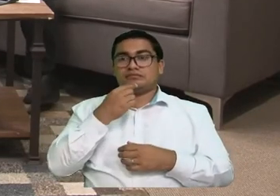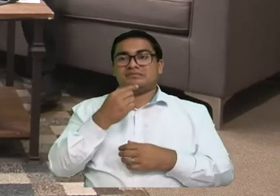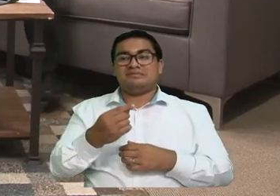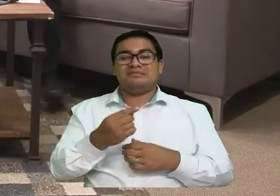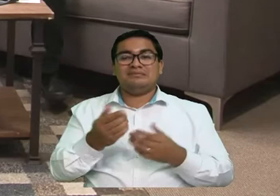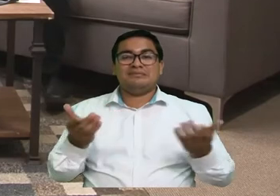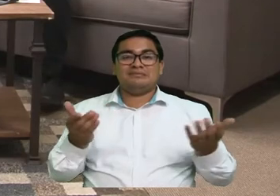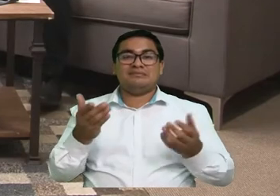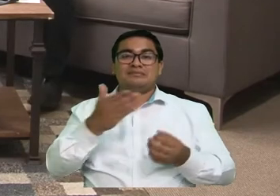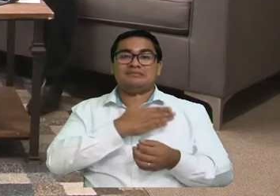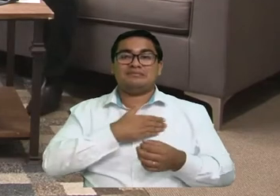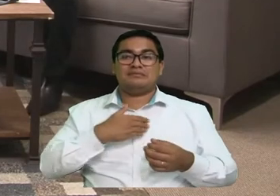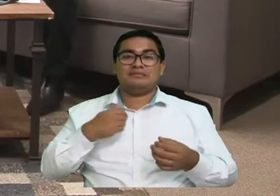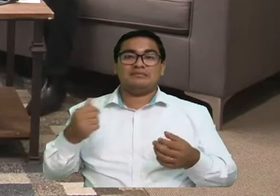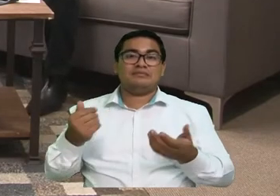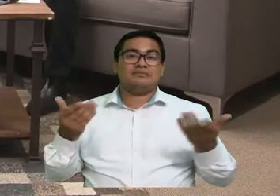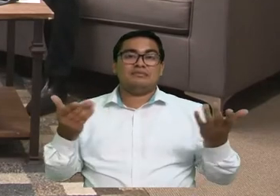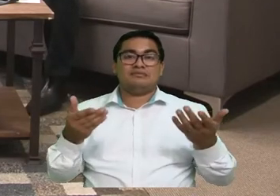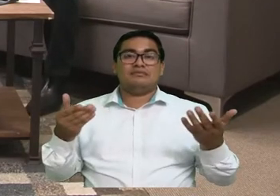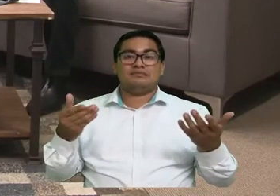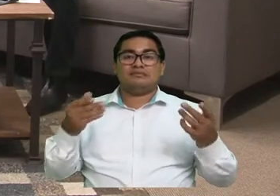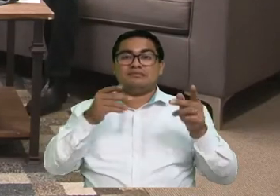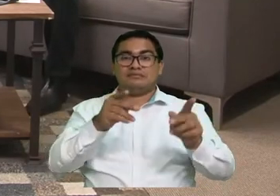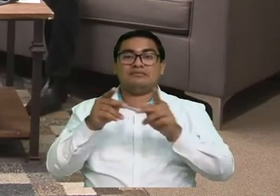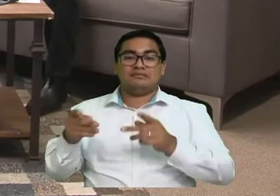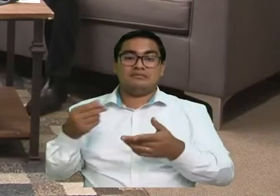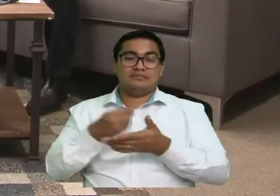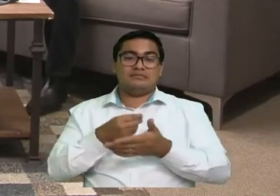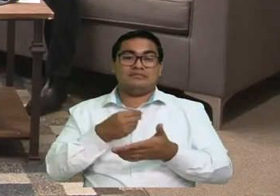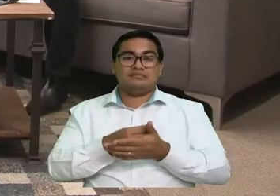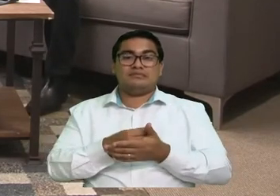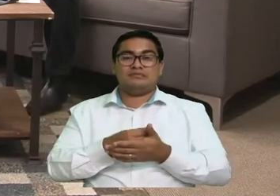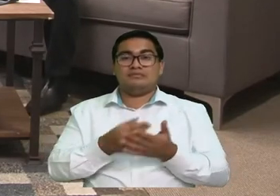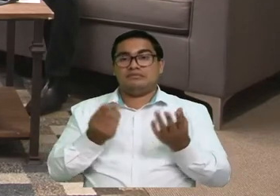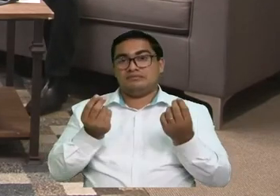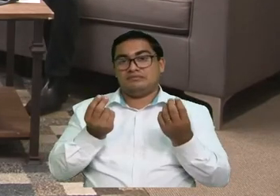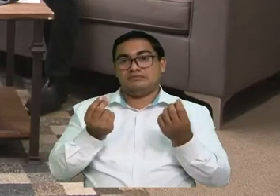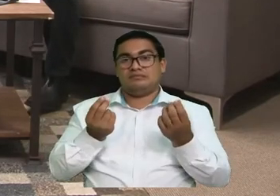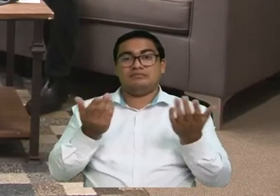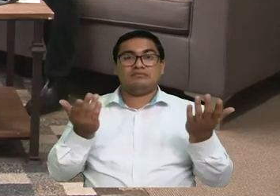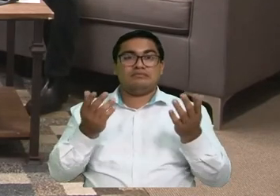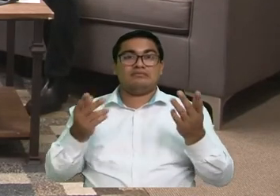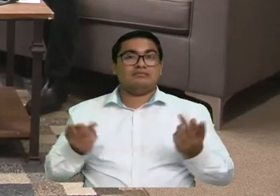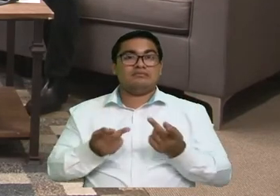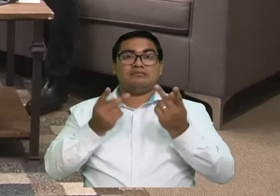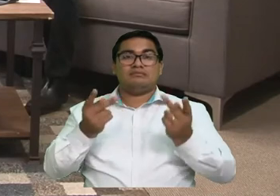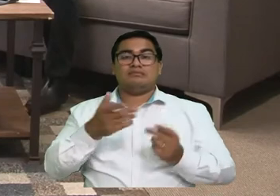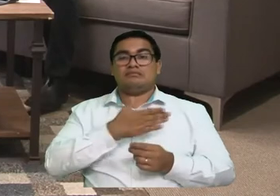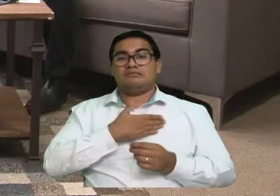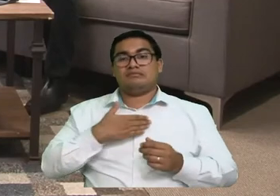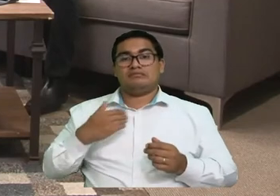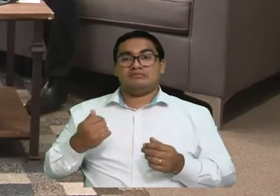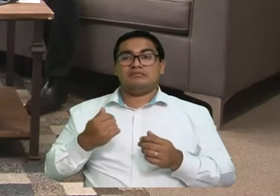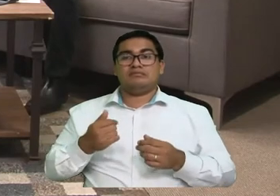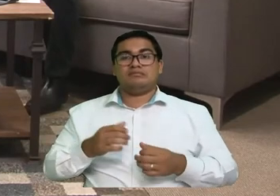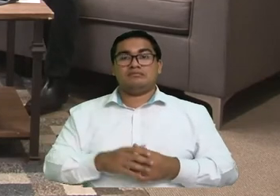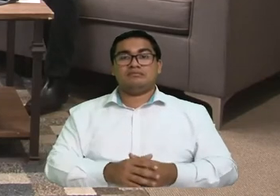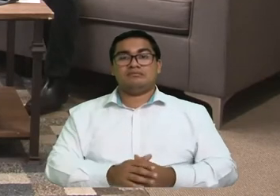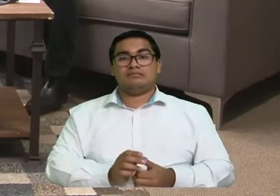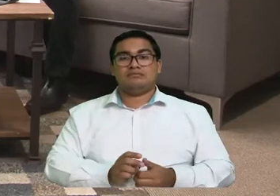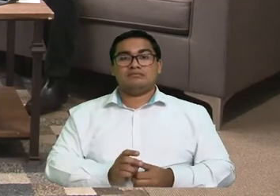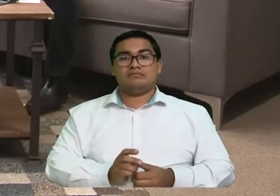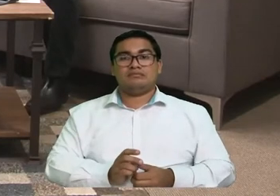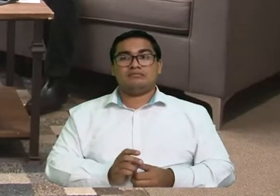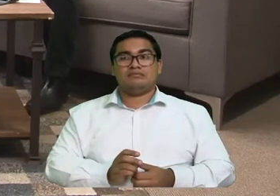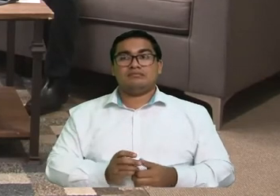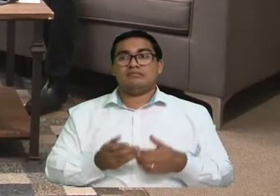tanto mejorando el consumo per cápita y los ingresos. Y la calidad de vida, claro. La calidad de vida, ¿verdad? Claro que sí.